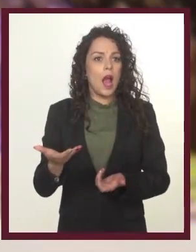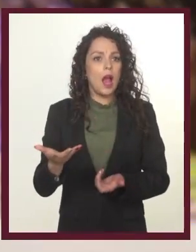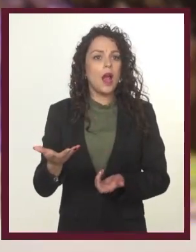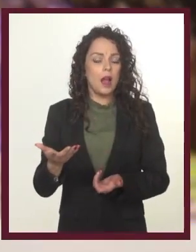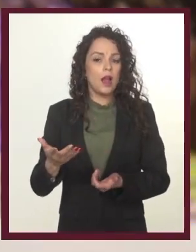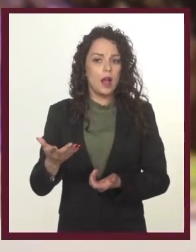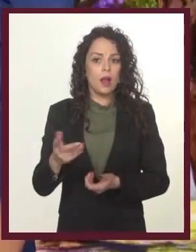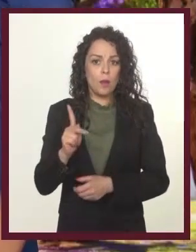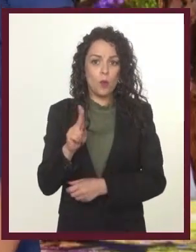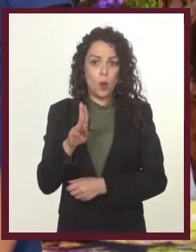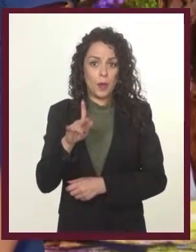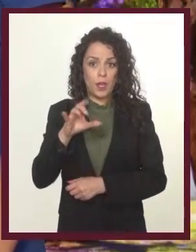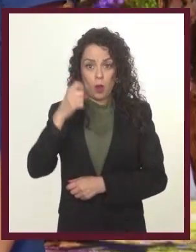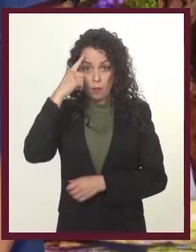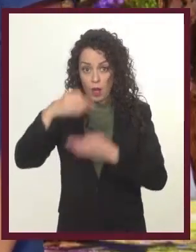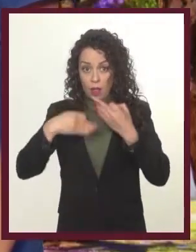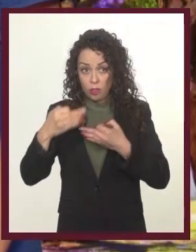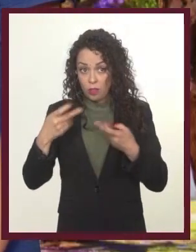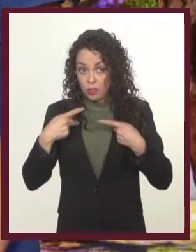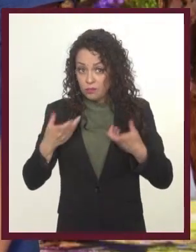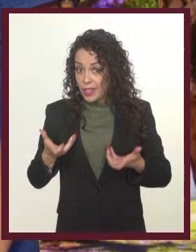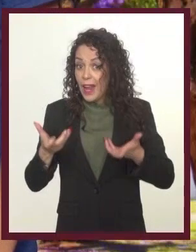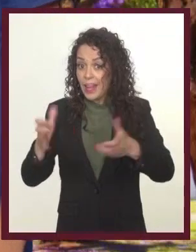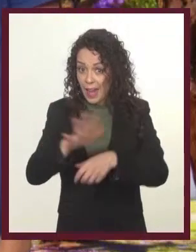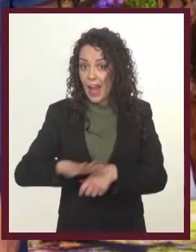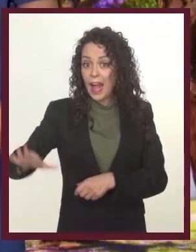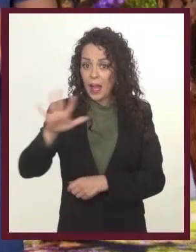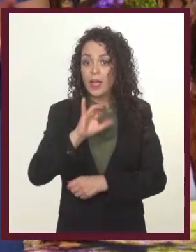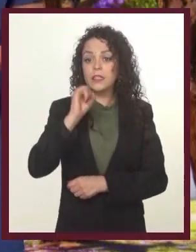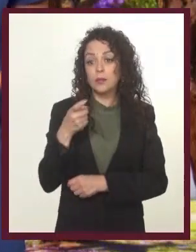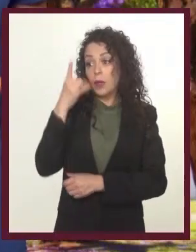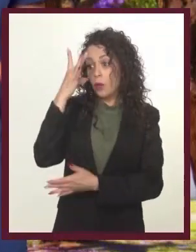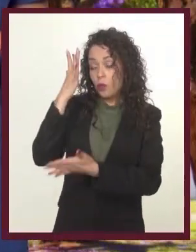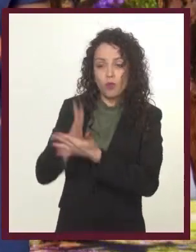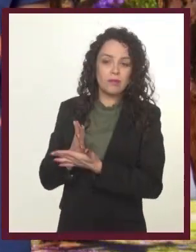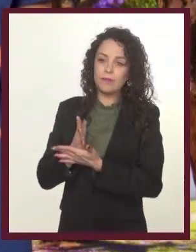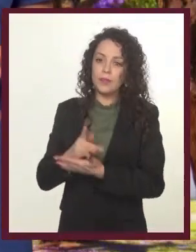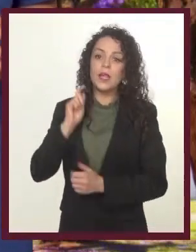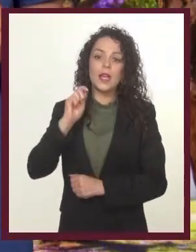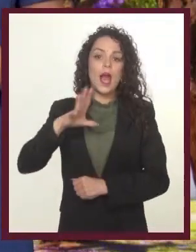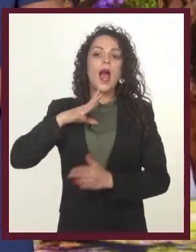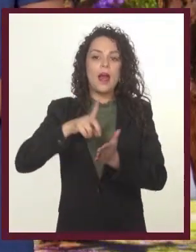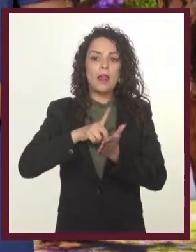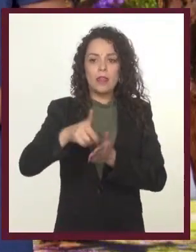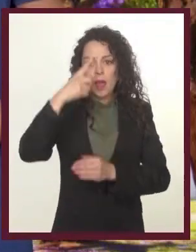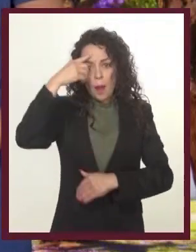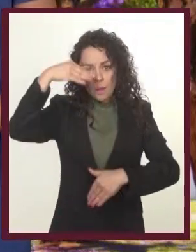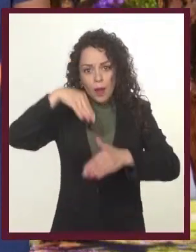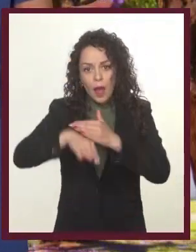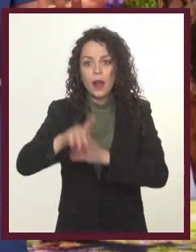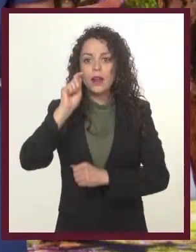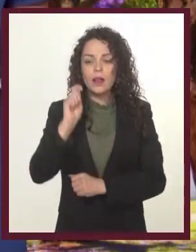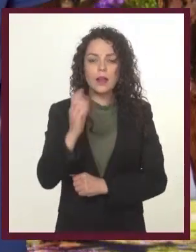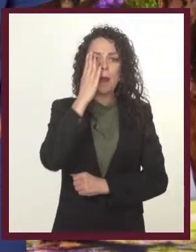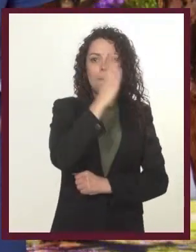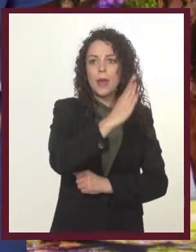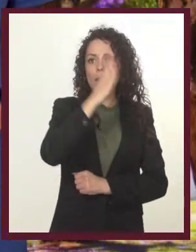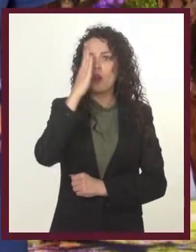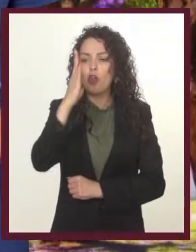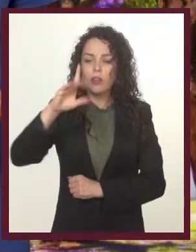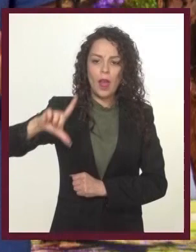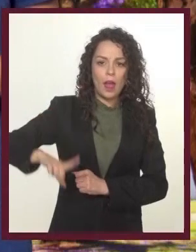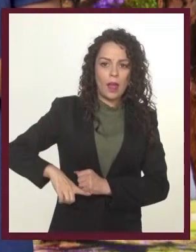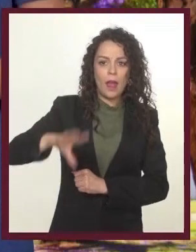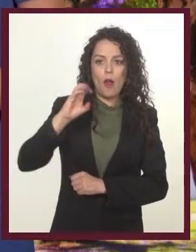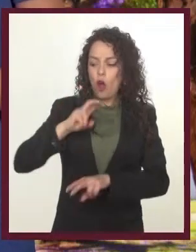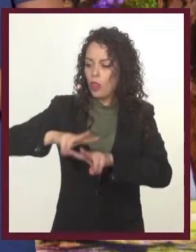pocas palabras. Sí, pero no solamente. Todos tenemos, por ejemplo, el derecho de entrar a una biblioteca pública